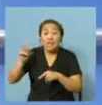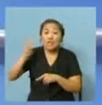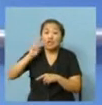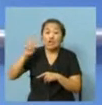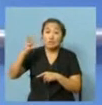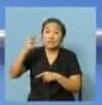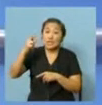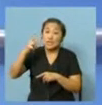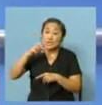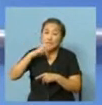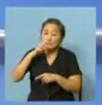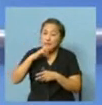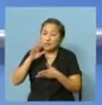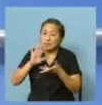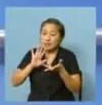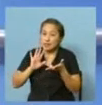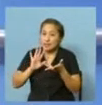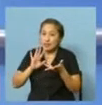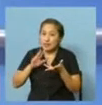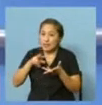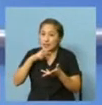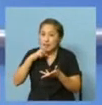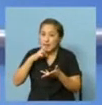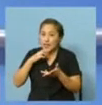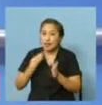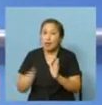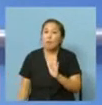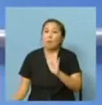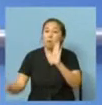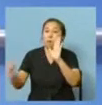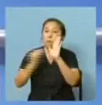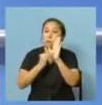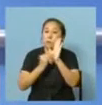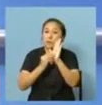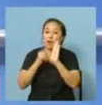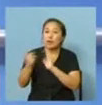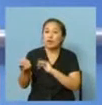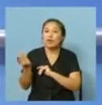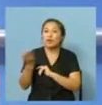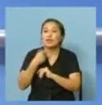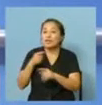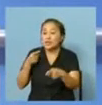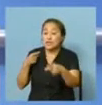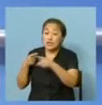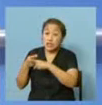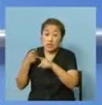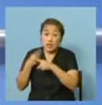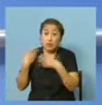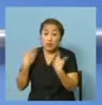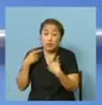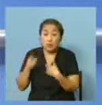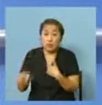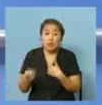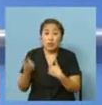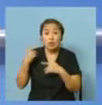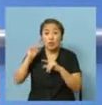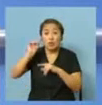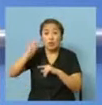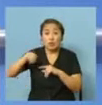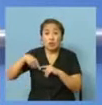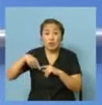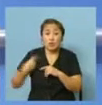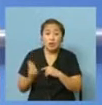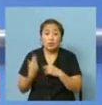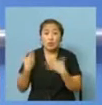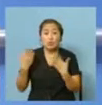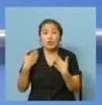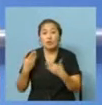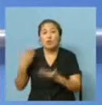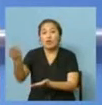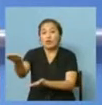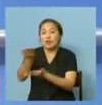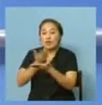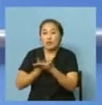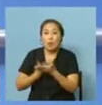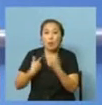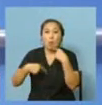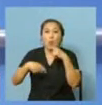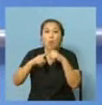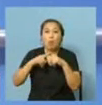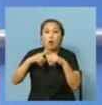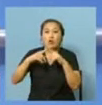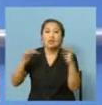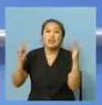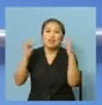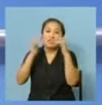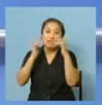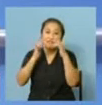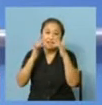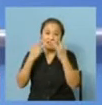2017 adherimos a la ventanilla federal de reclamos motivo por el cual también podemos recibir los reclamos vía